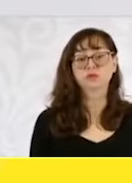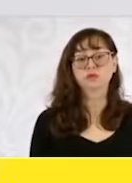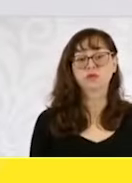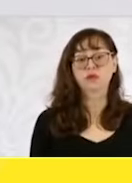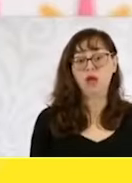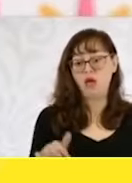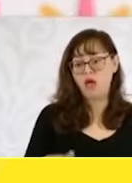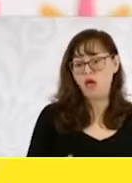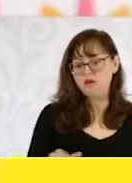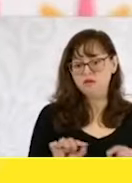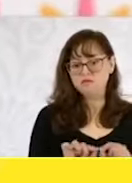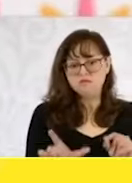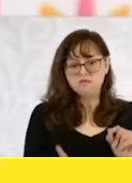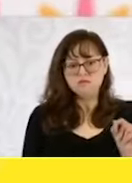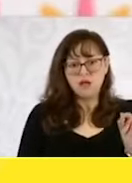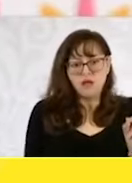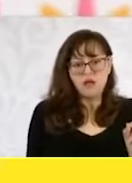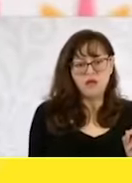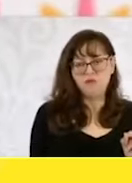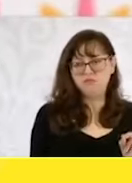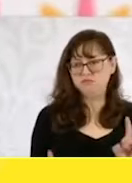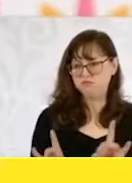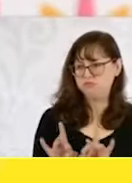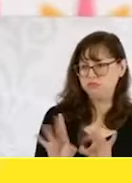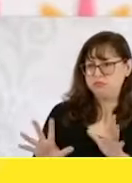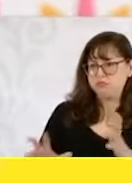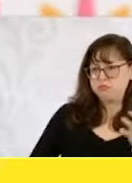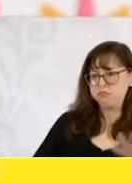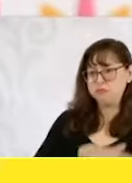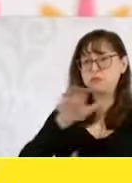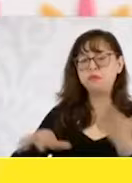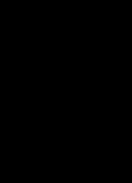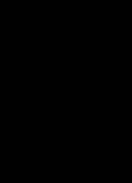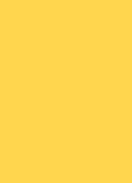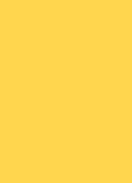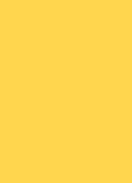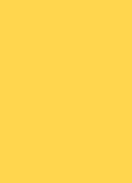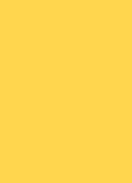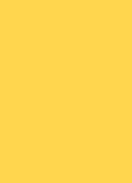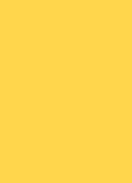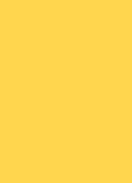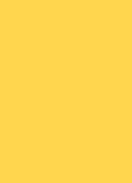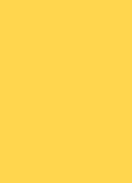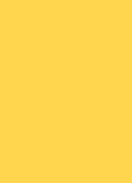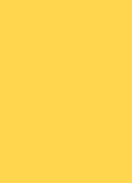por supuesto, afectada, a los damnificados de estas fuertes inundaciones.